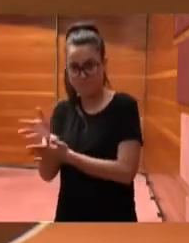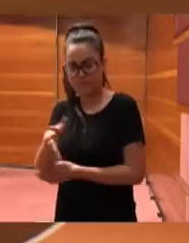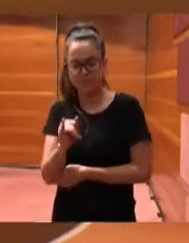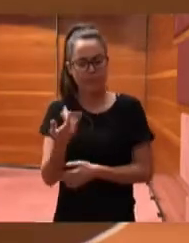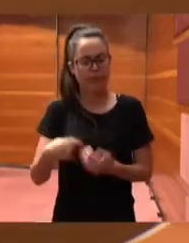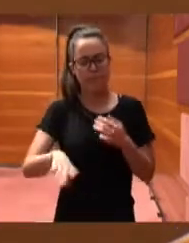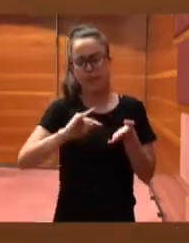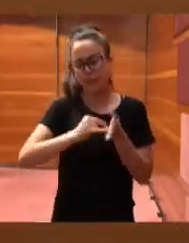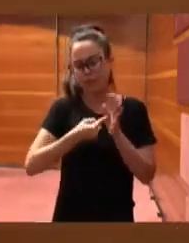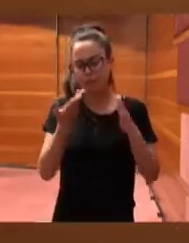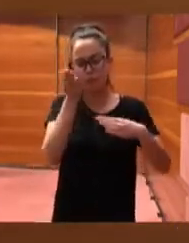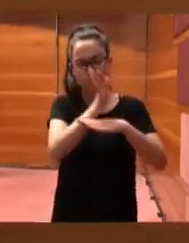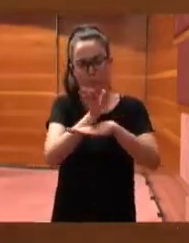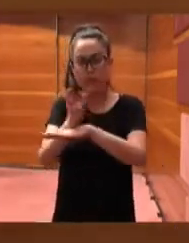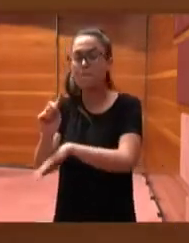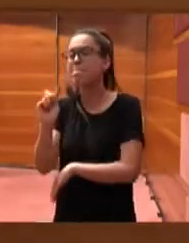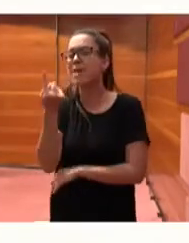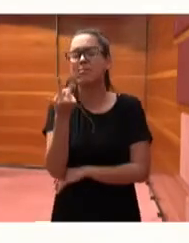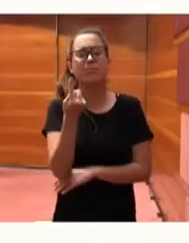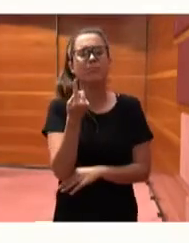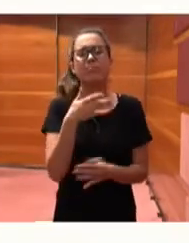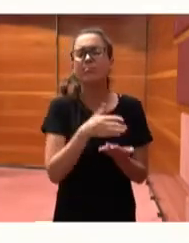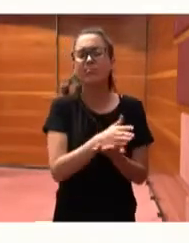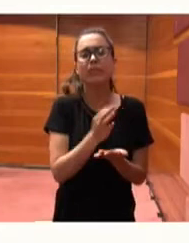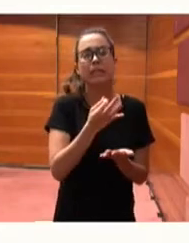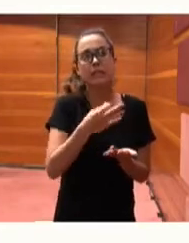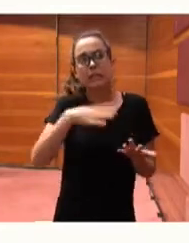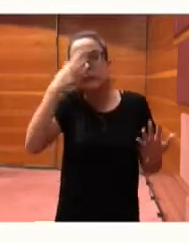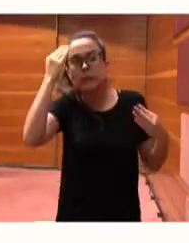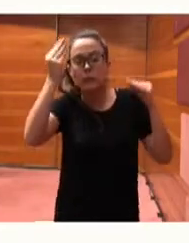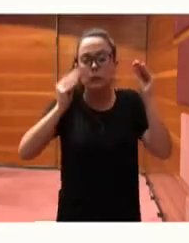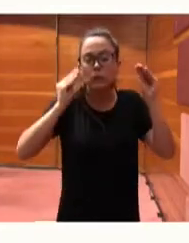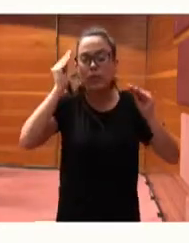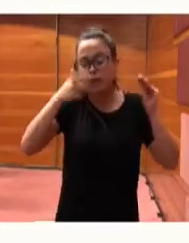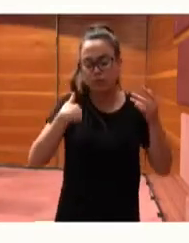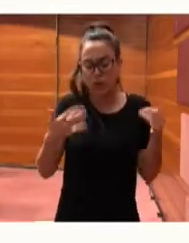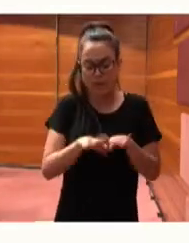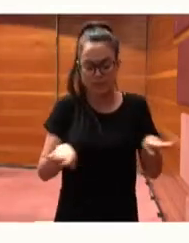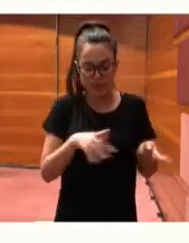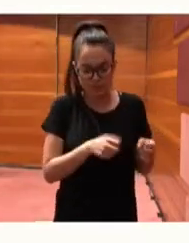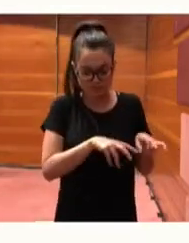lanzar un proyecto, para todo. ¿El primero cuál es? Bajo intuición. Yo me siento en mi despacho,